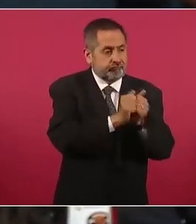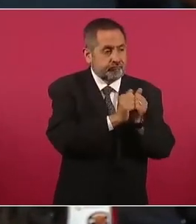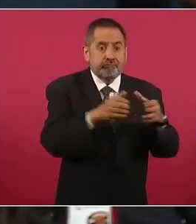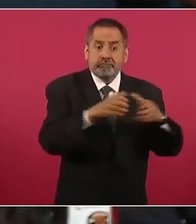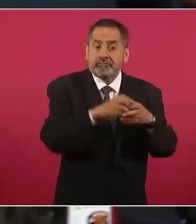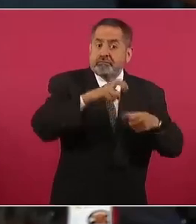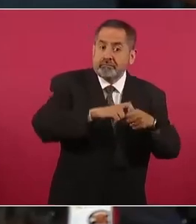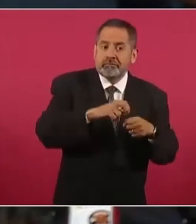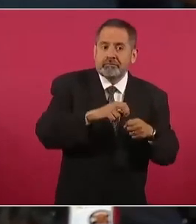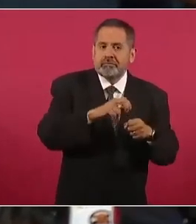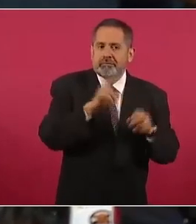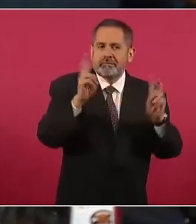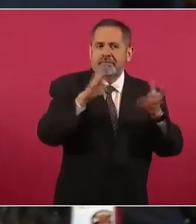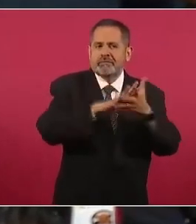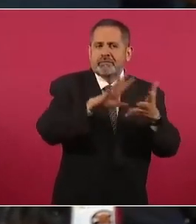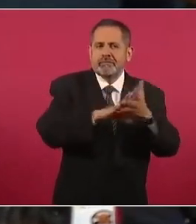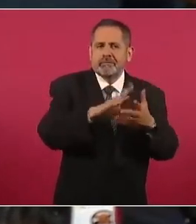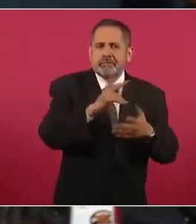Grande,